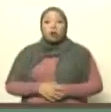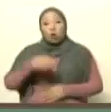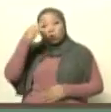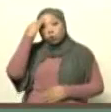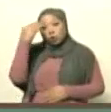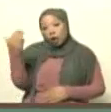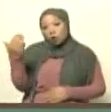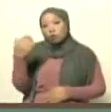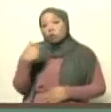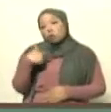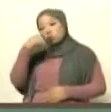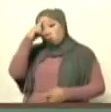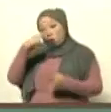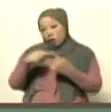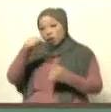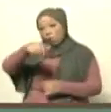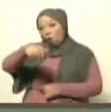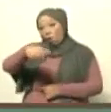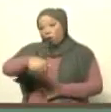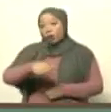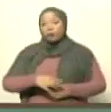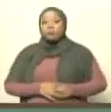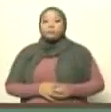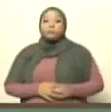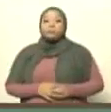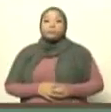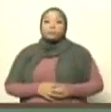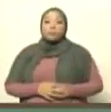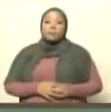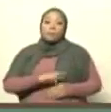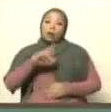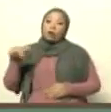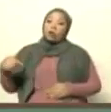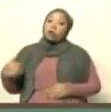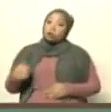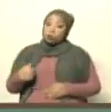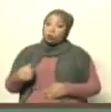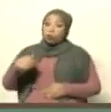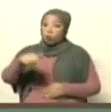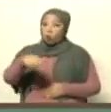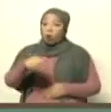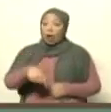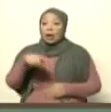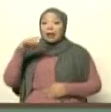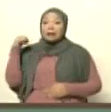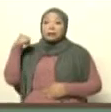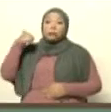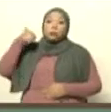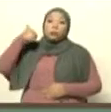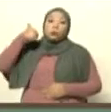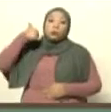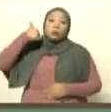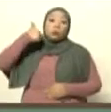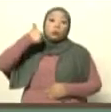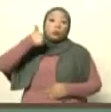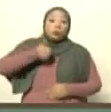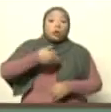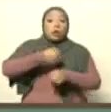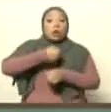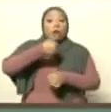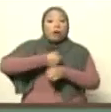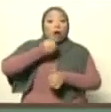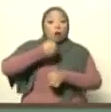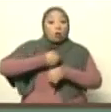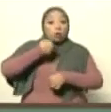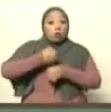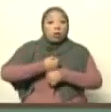de Venezuela. Si algo hemos logrado nosotros en estos años, es que esta